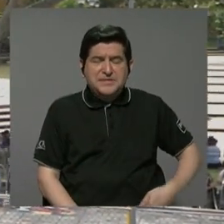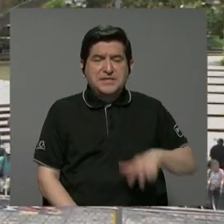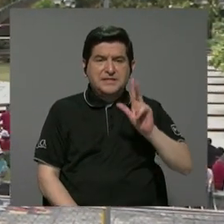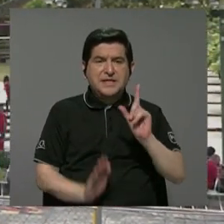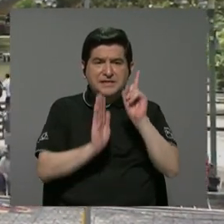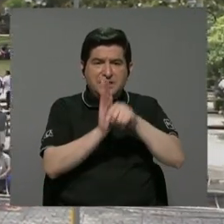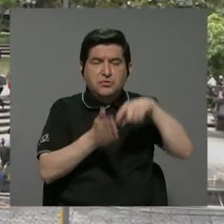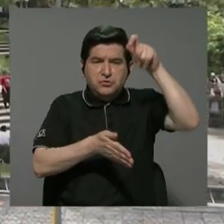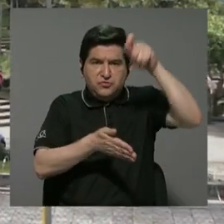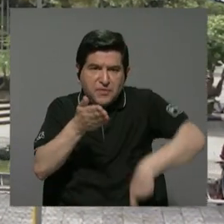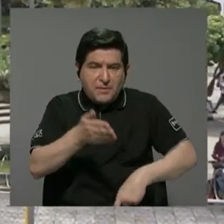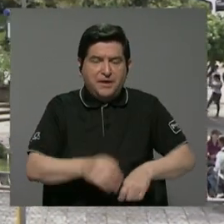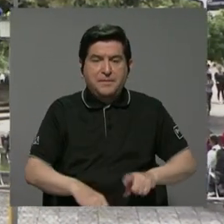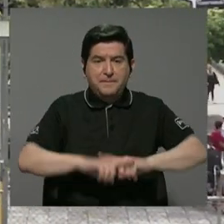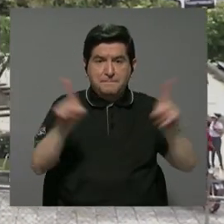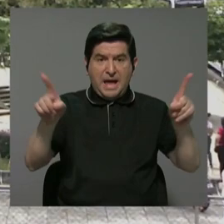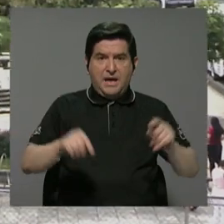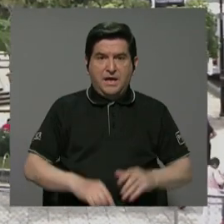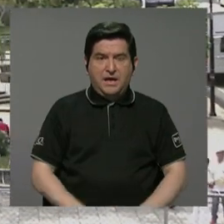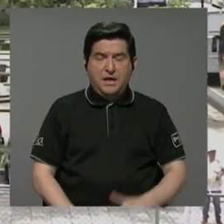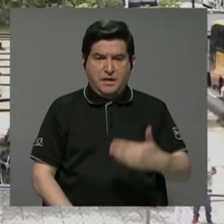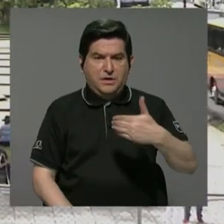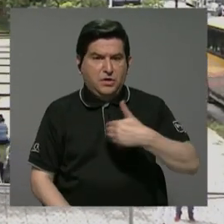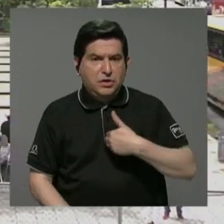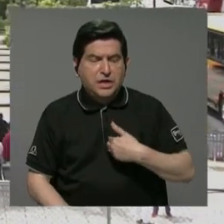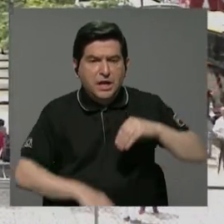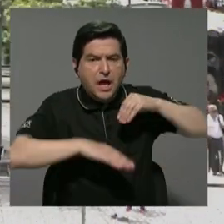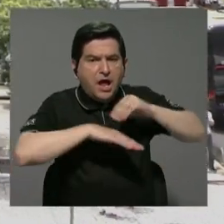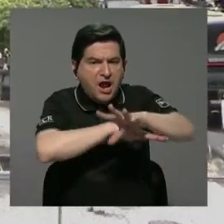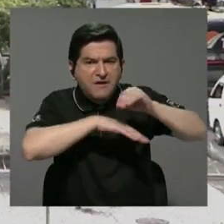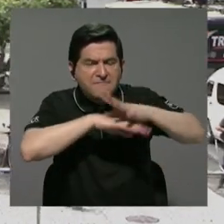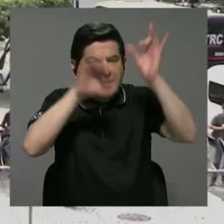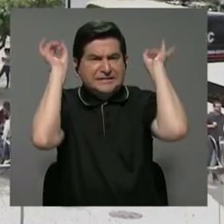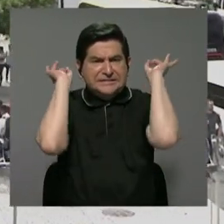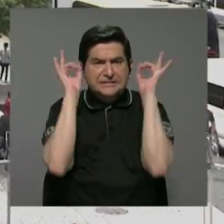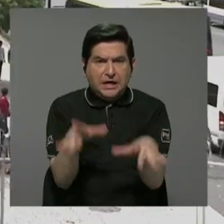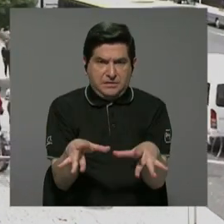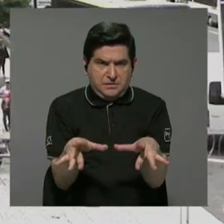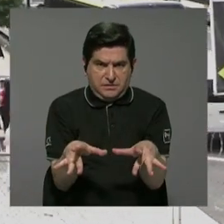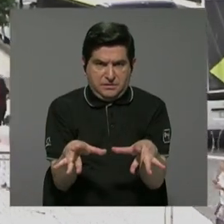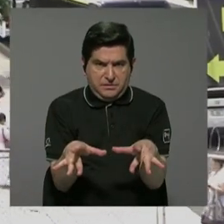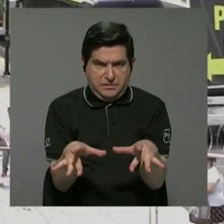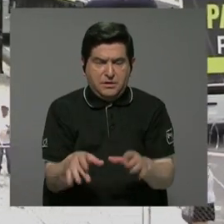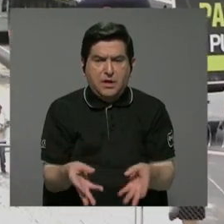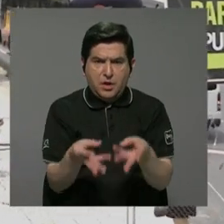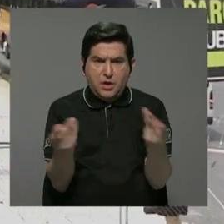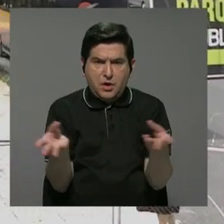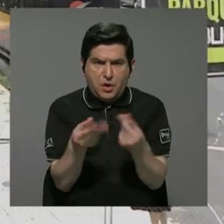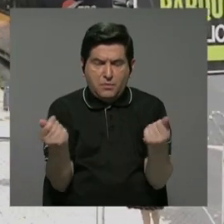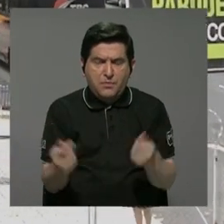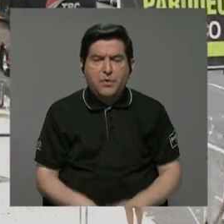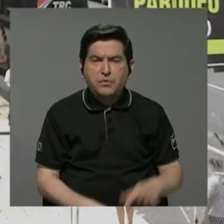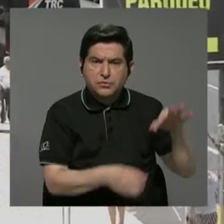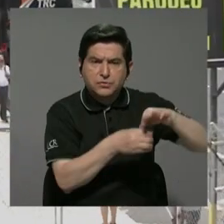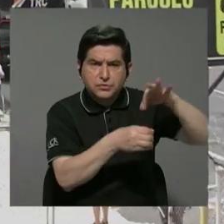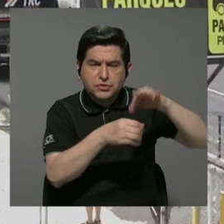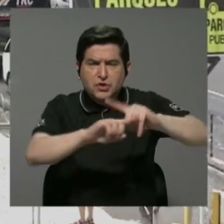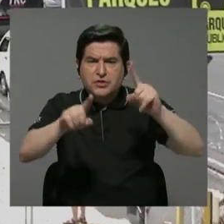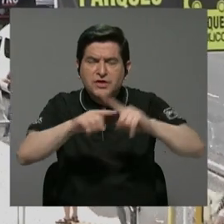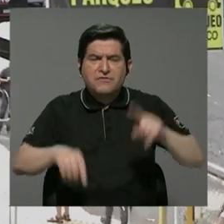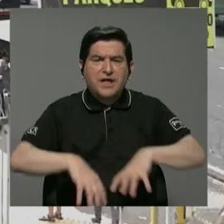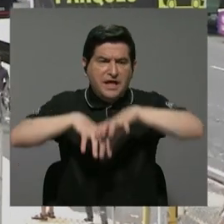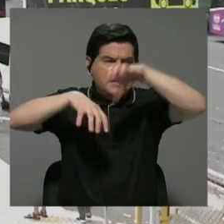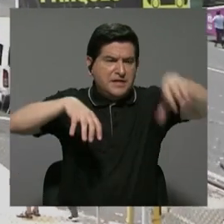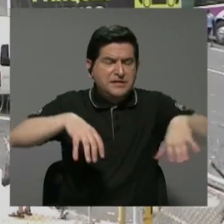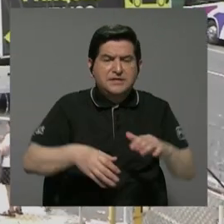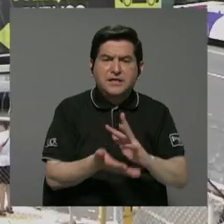3 segundos firmarlo, pero está teniendo consecuencias nefastas en la producción agropecuaria de muchos cantones